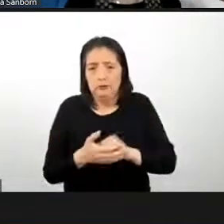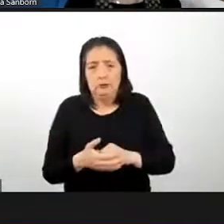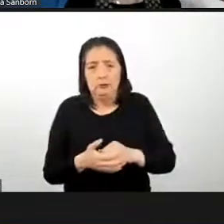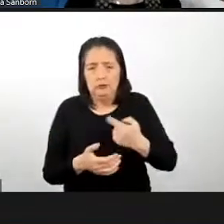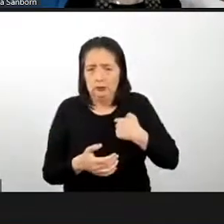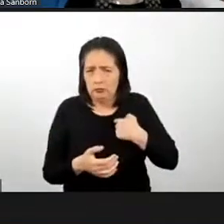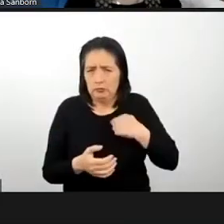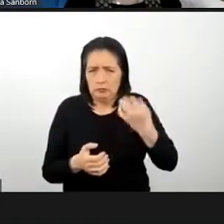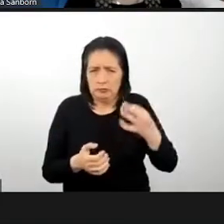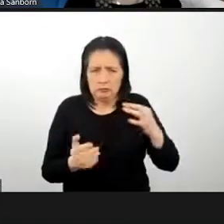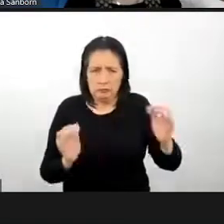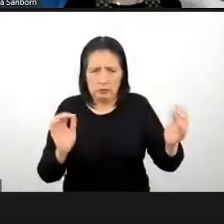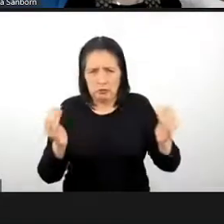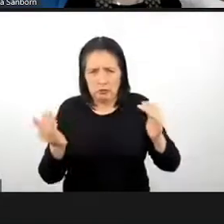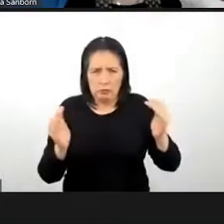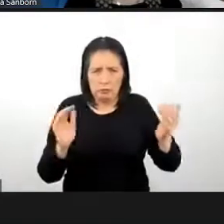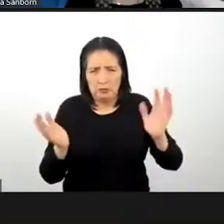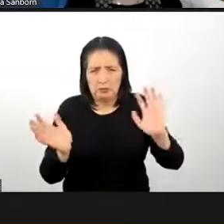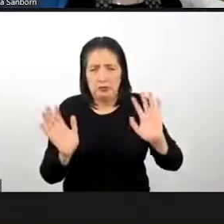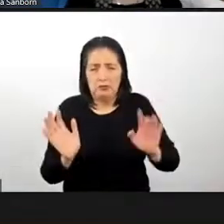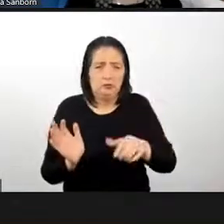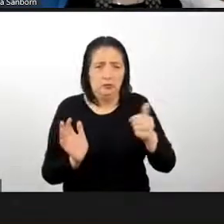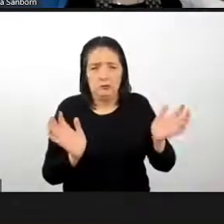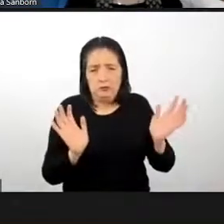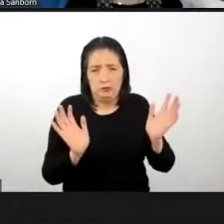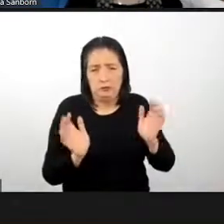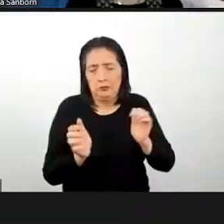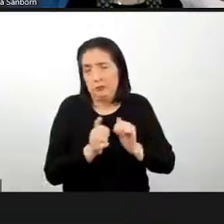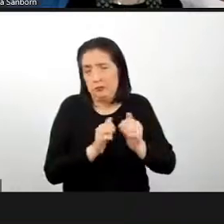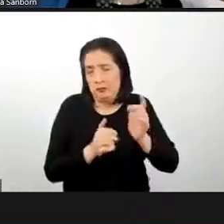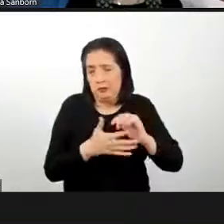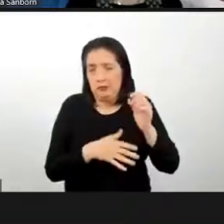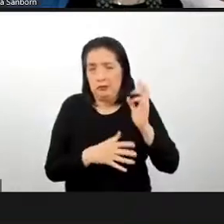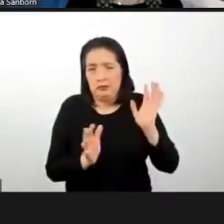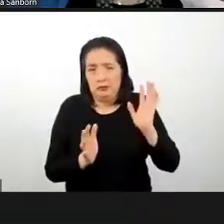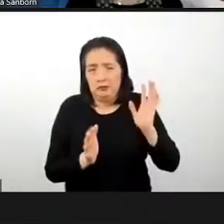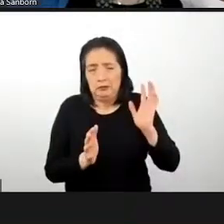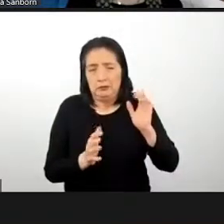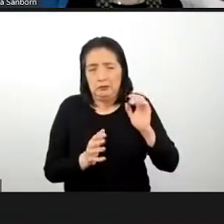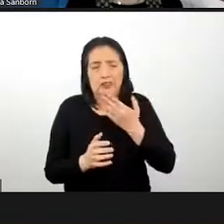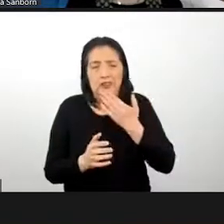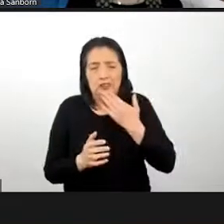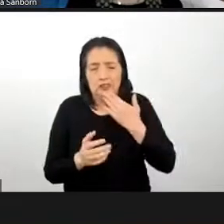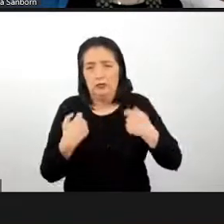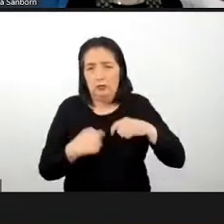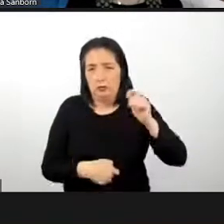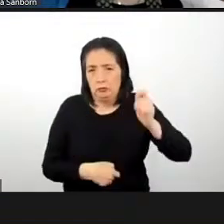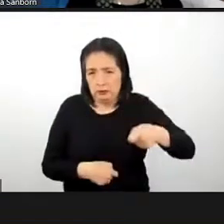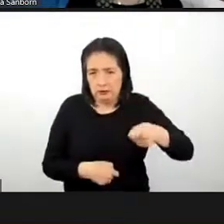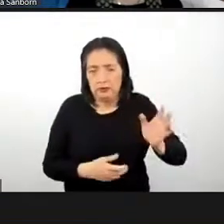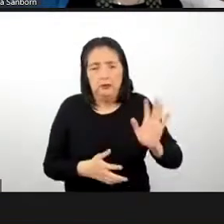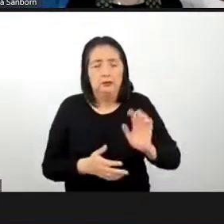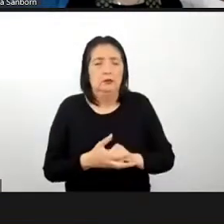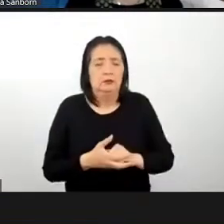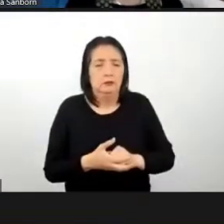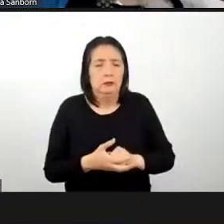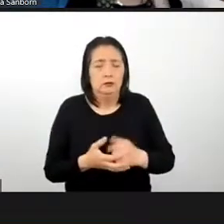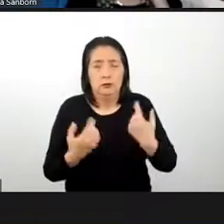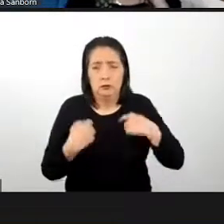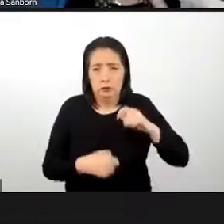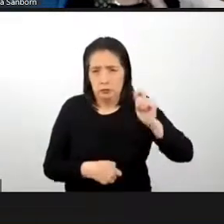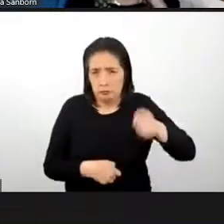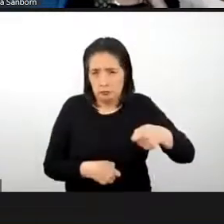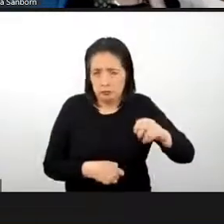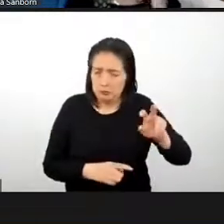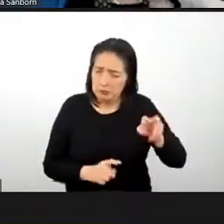siempre comparando con, digamos, el competidor habitual de los derechos, en la protección de los derechos, que son los jueces, ¿no? Los jueces van a mirar